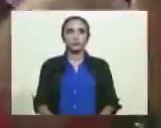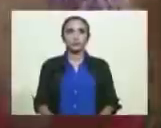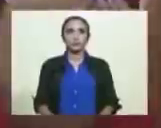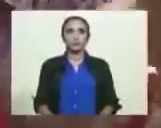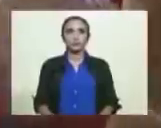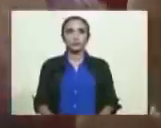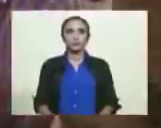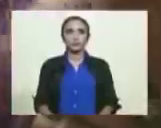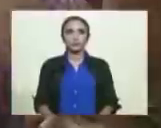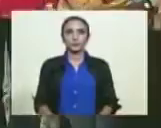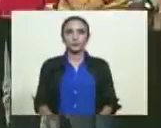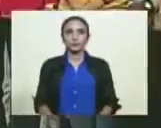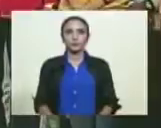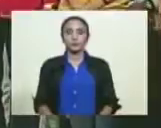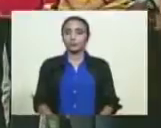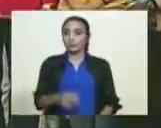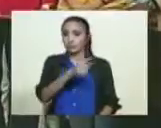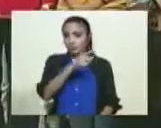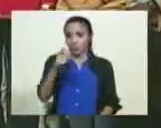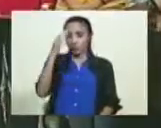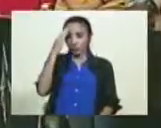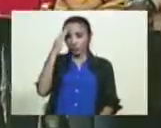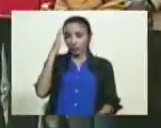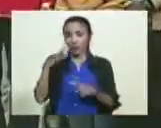Debe saber la oligarquía rancia,